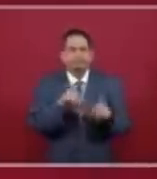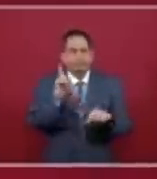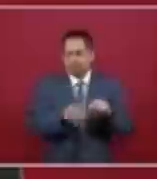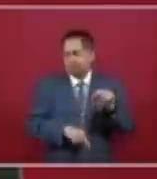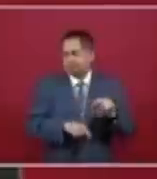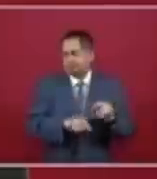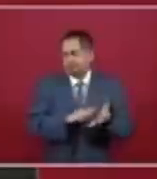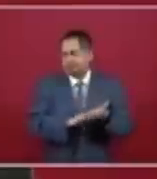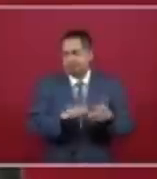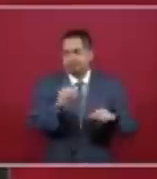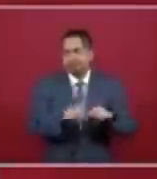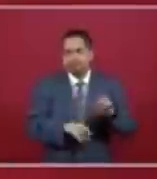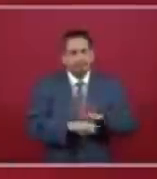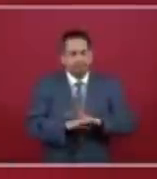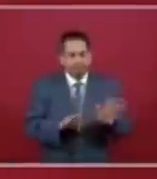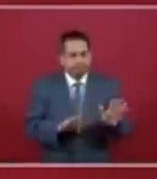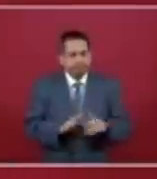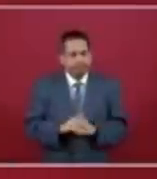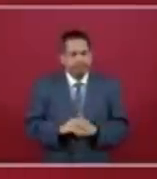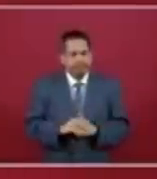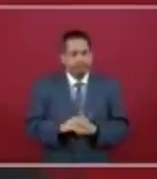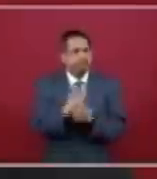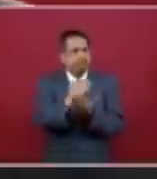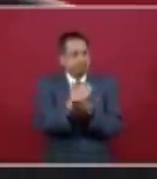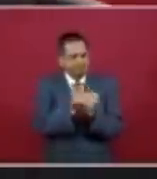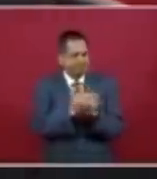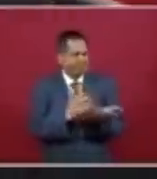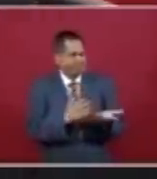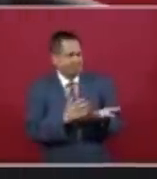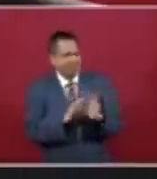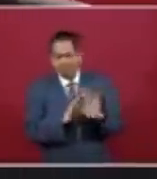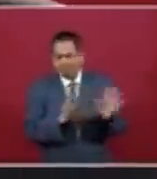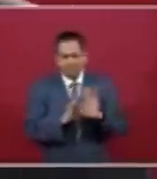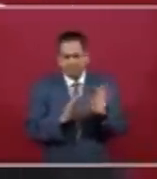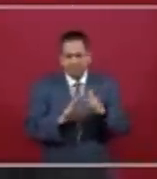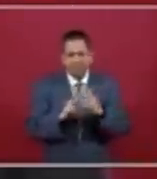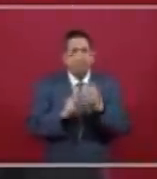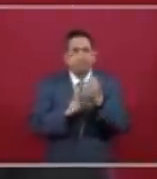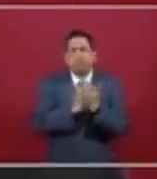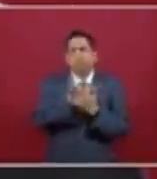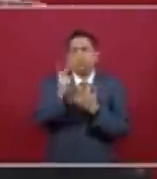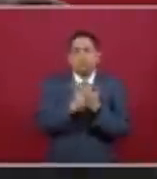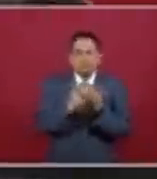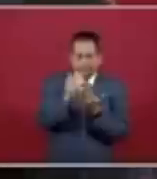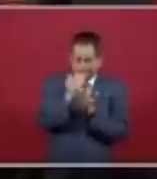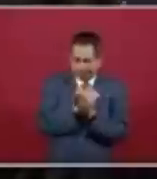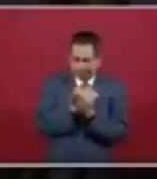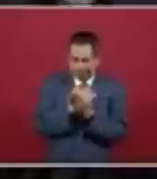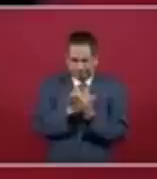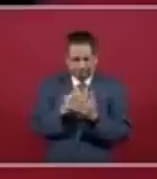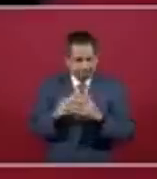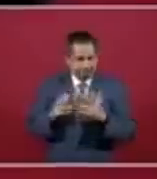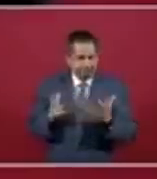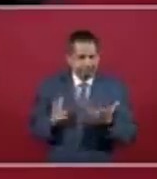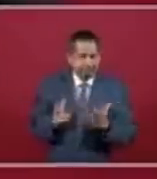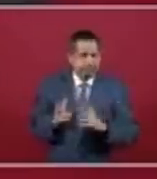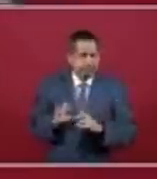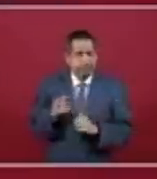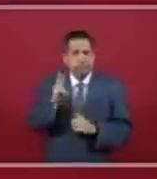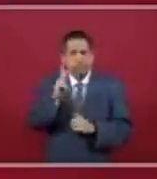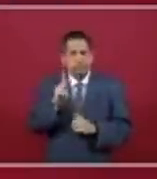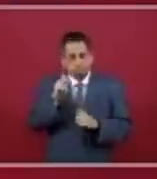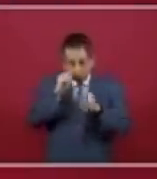eliminando. Son menos los programas, pero